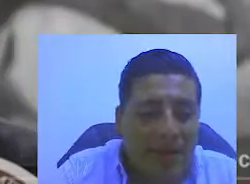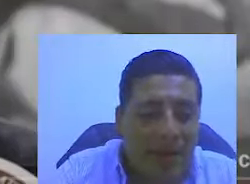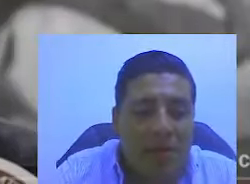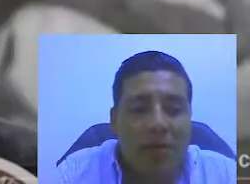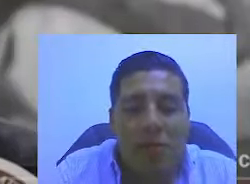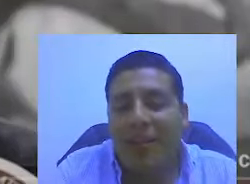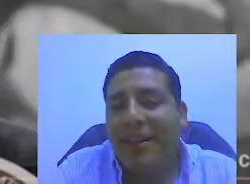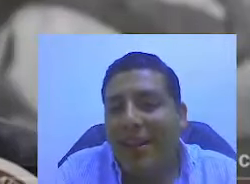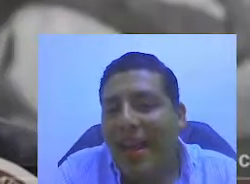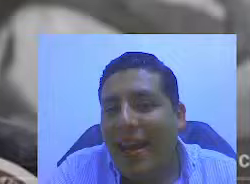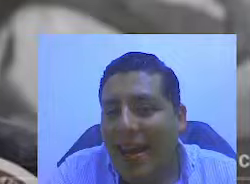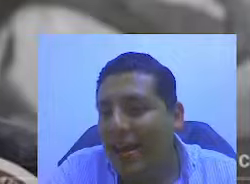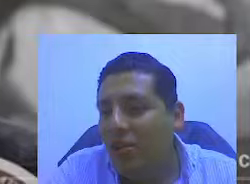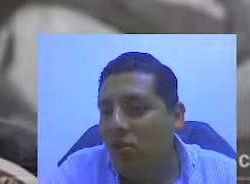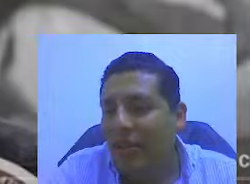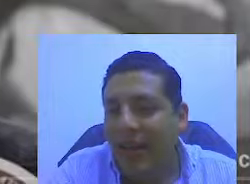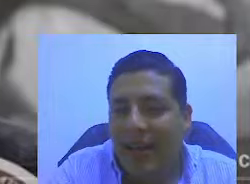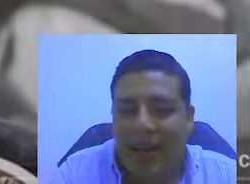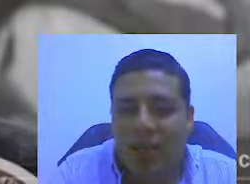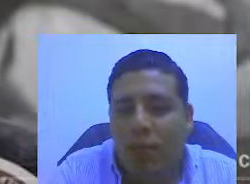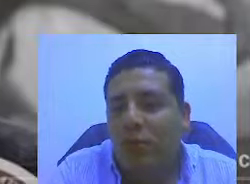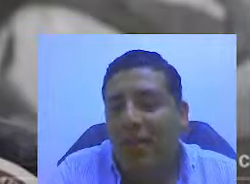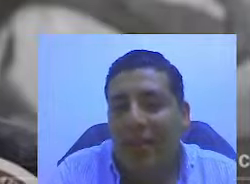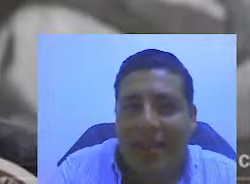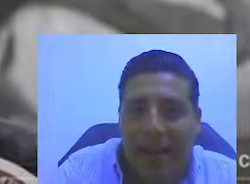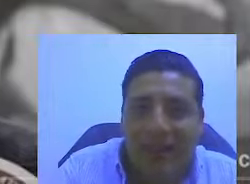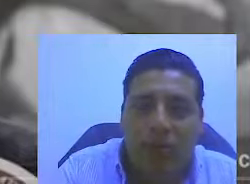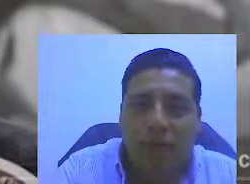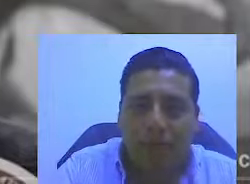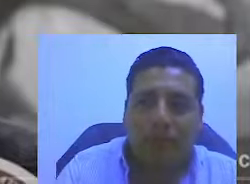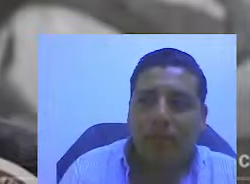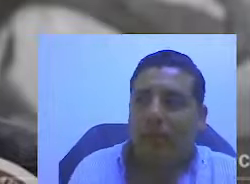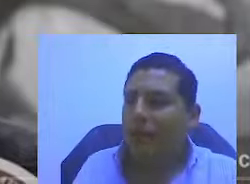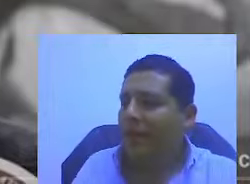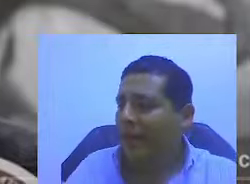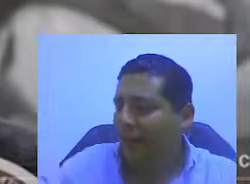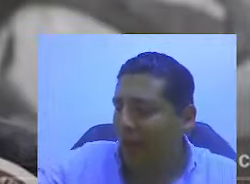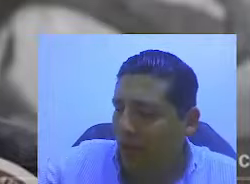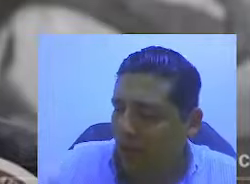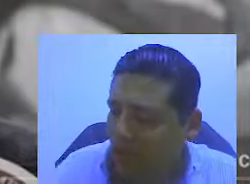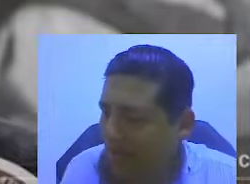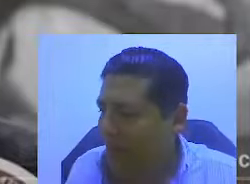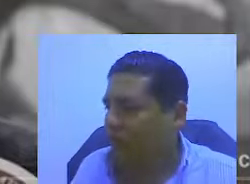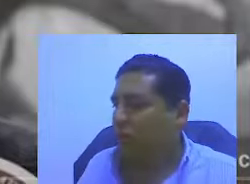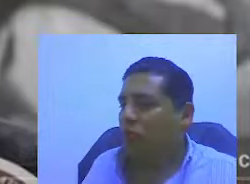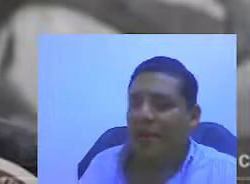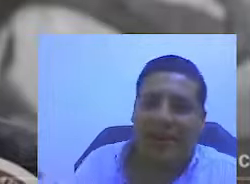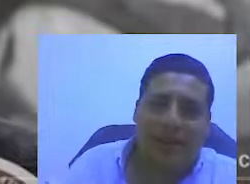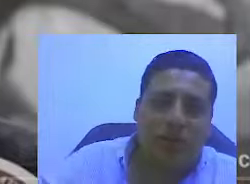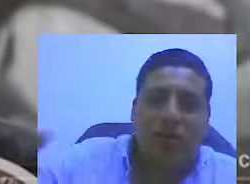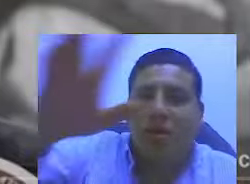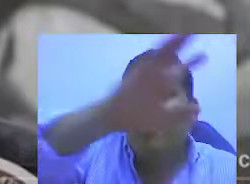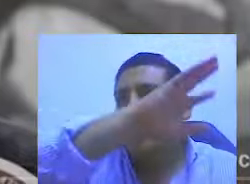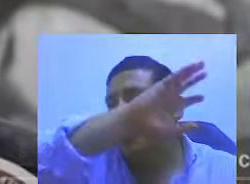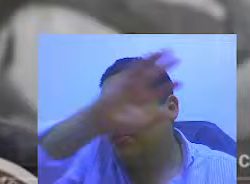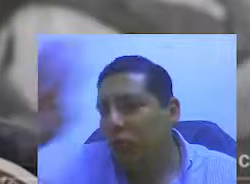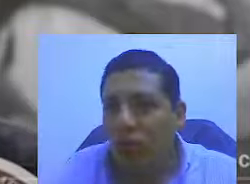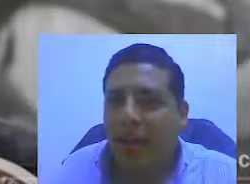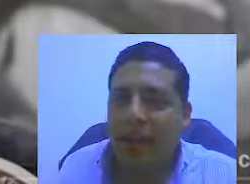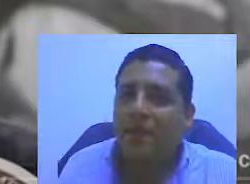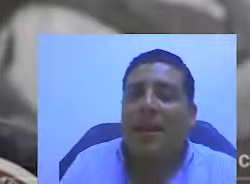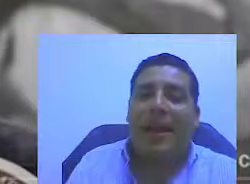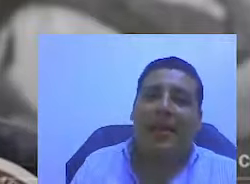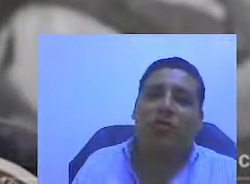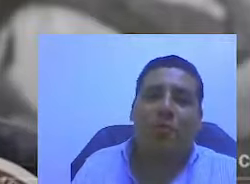Norma piña porque quieren ellos generar un Cedillo que Claudia sh con un decreto